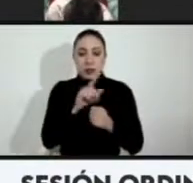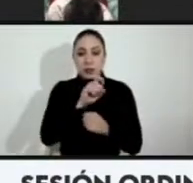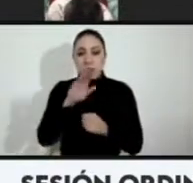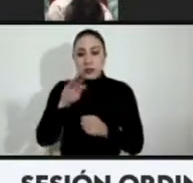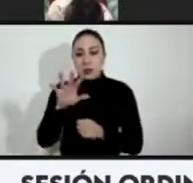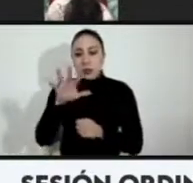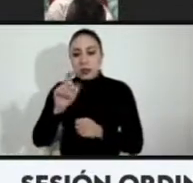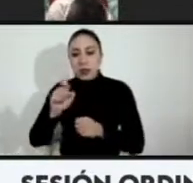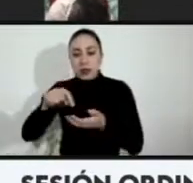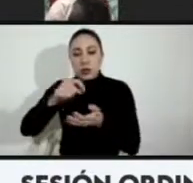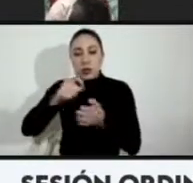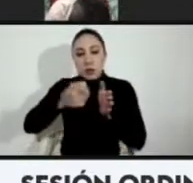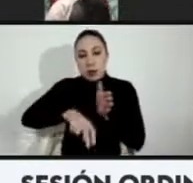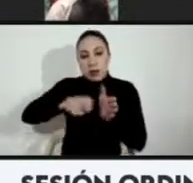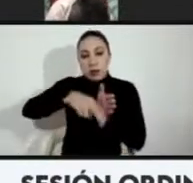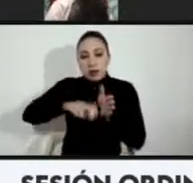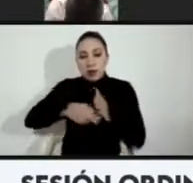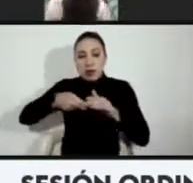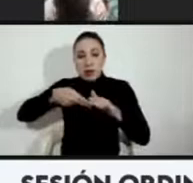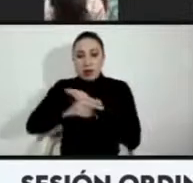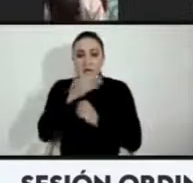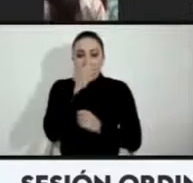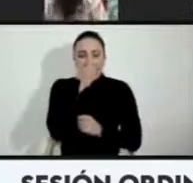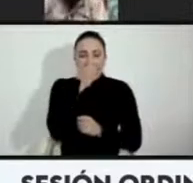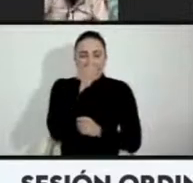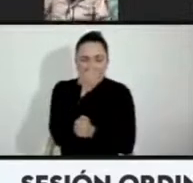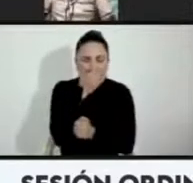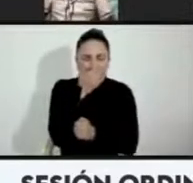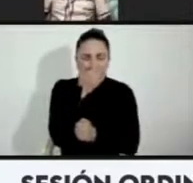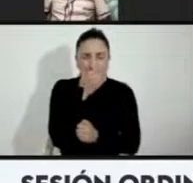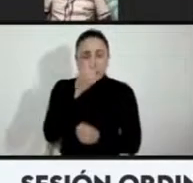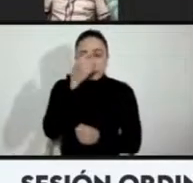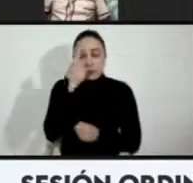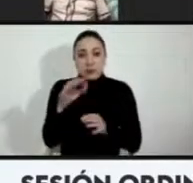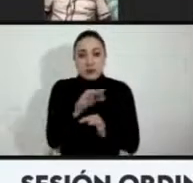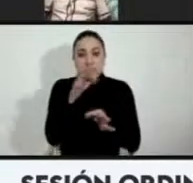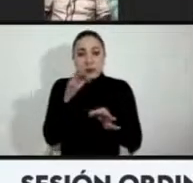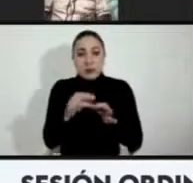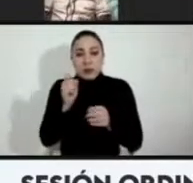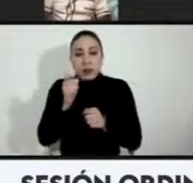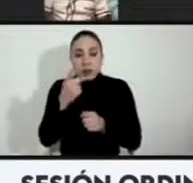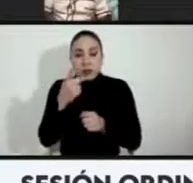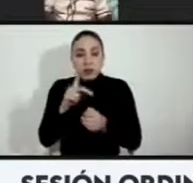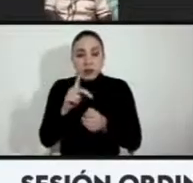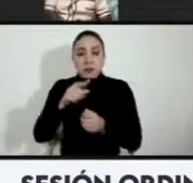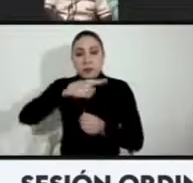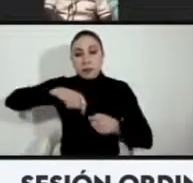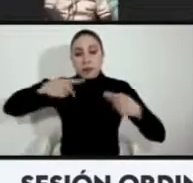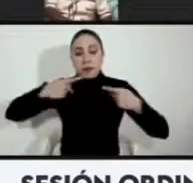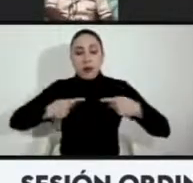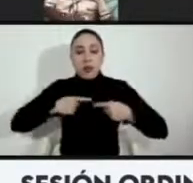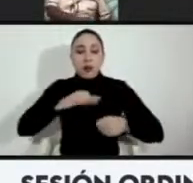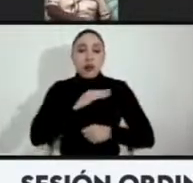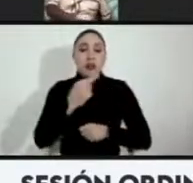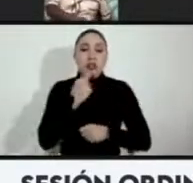de Transporte Colectivo Metro con el propósito de garantizar la seguridad de las personas usuarias de ese sistema de transporte, presentada por la diputada Esperanza Villalobos